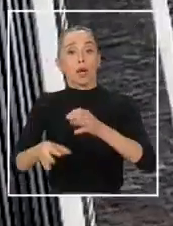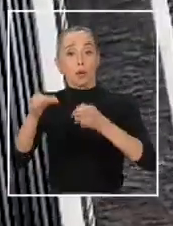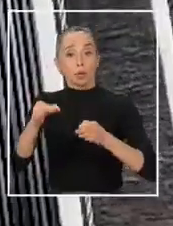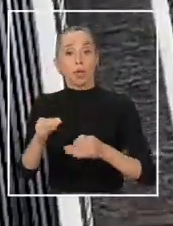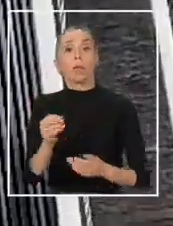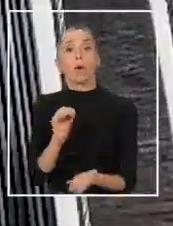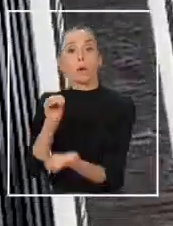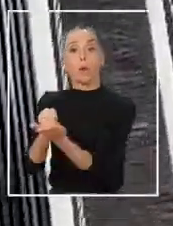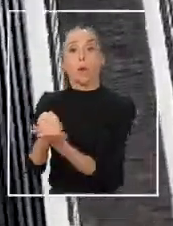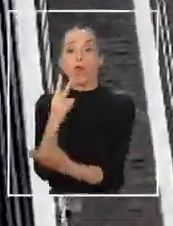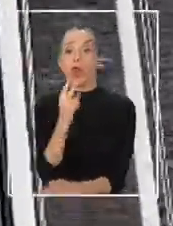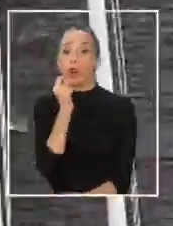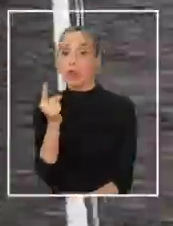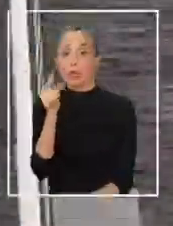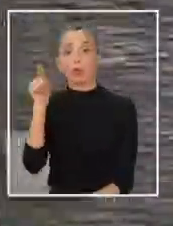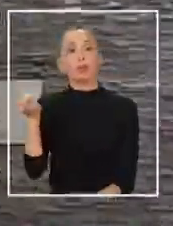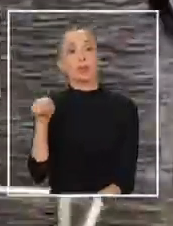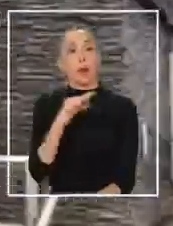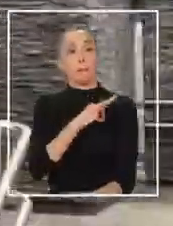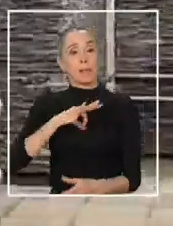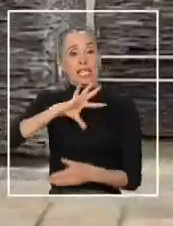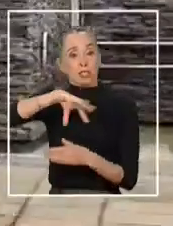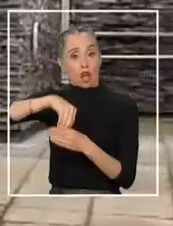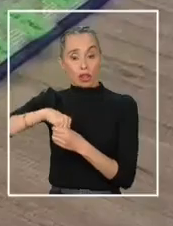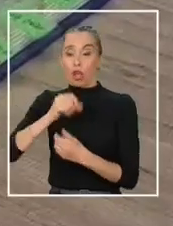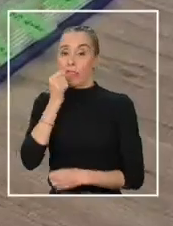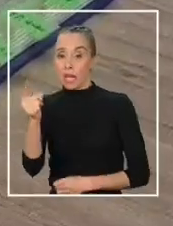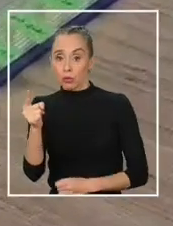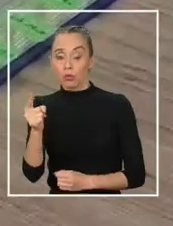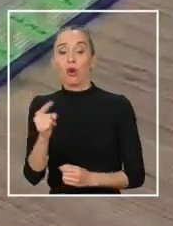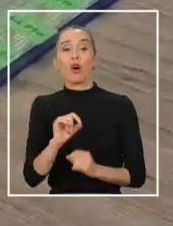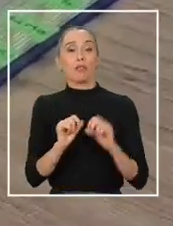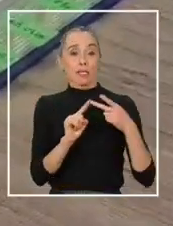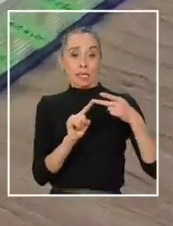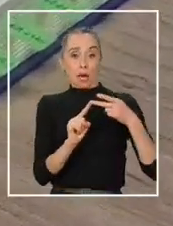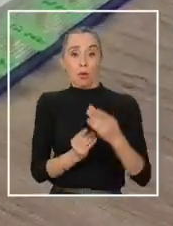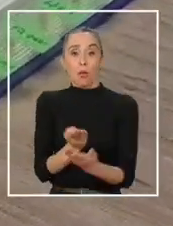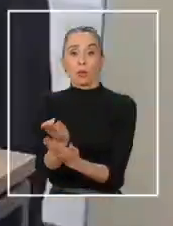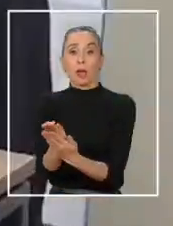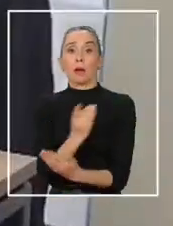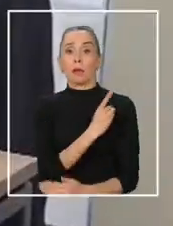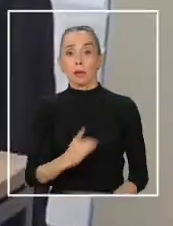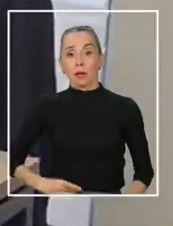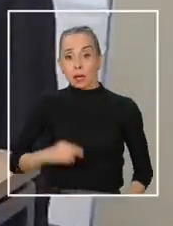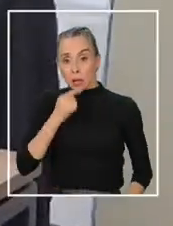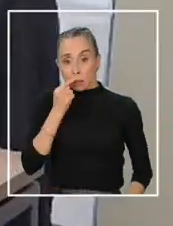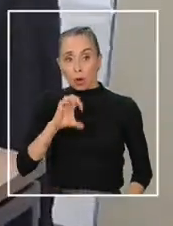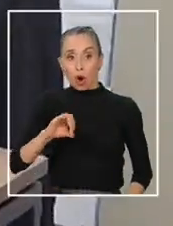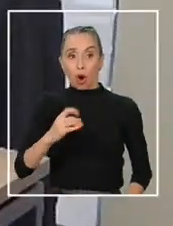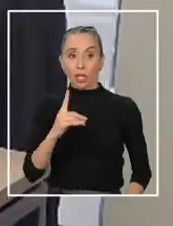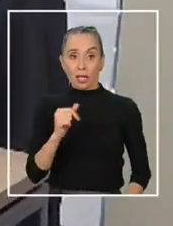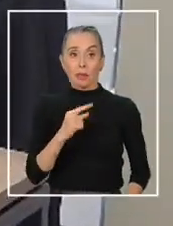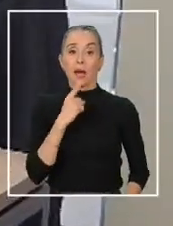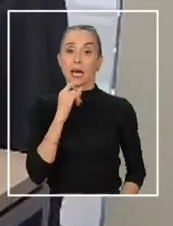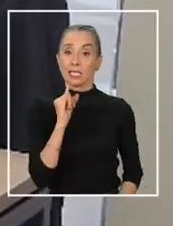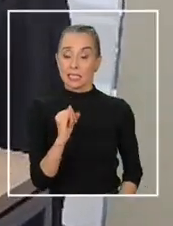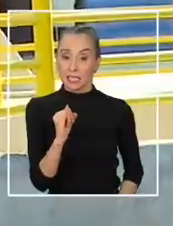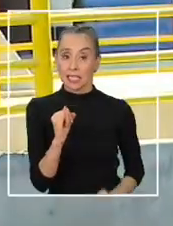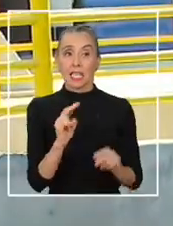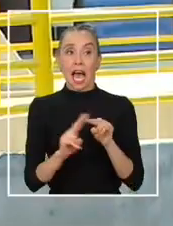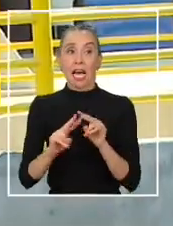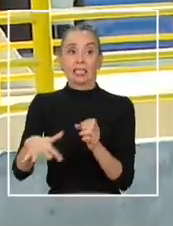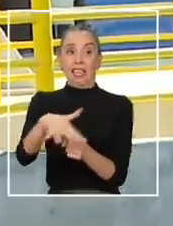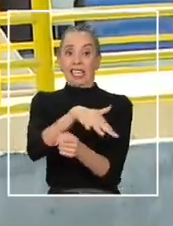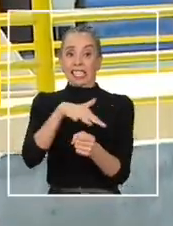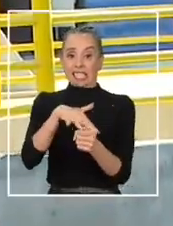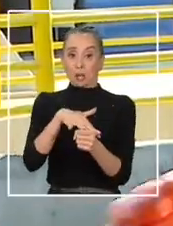2 denuncias. Una, la del Ministerio del Interior, y otra, interpuesta por el diputado Mauricio Ojeda. Si cometen una situación